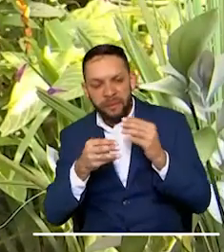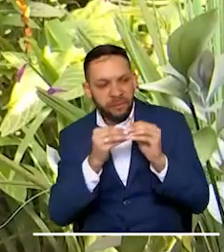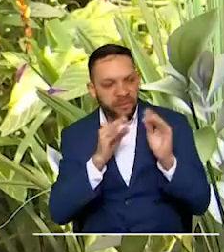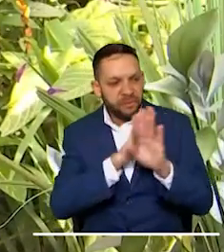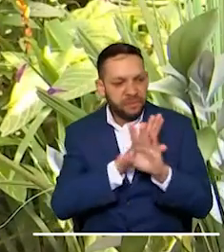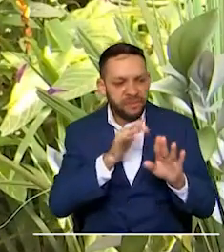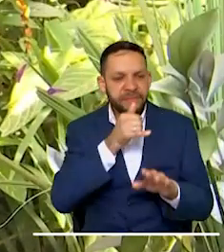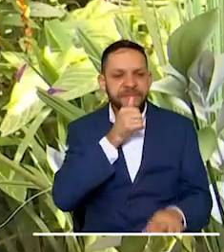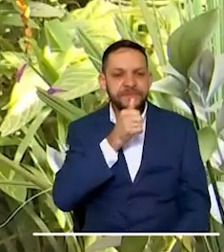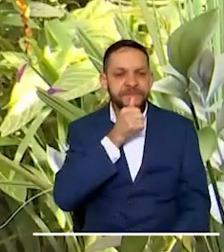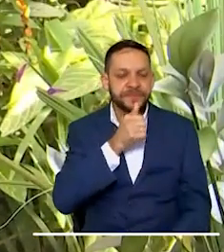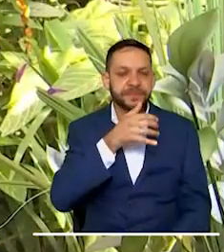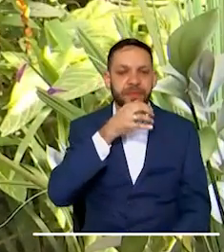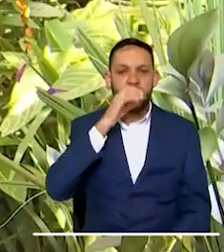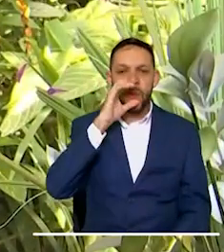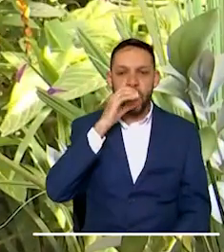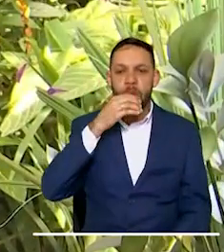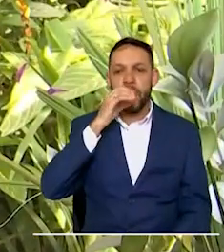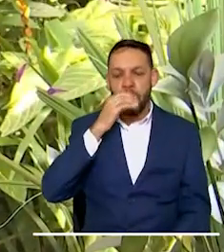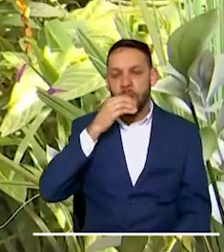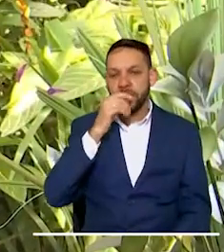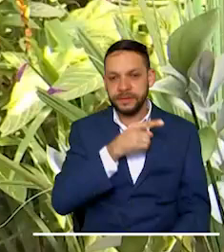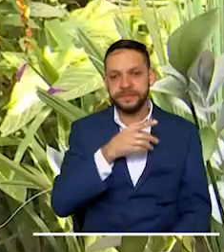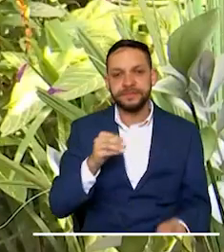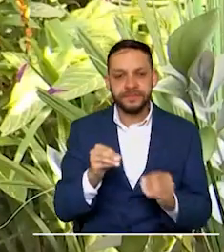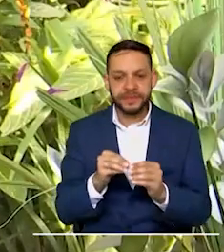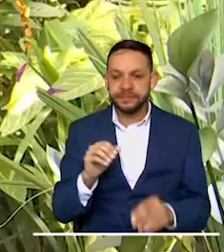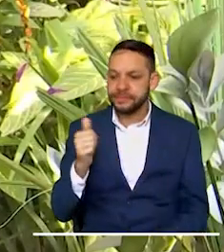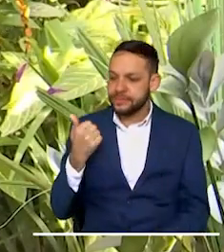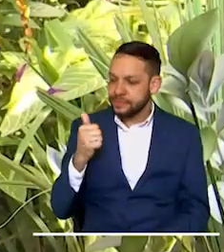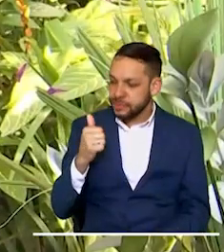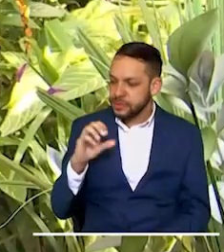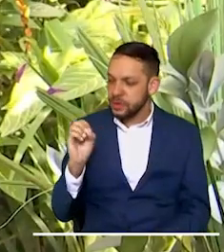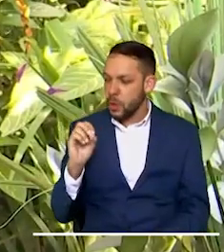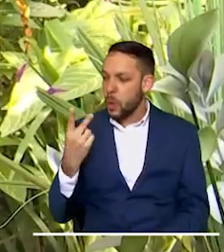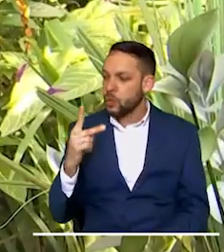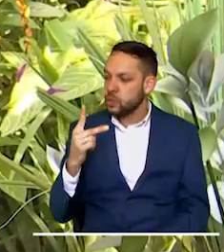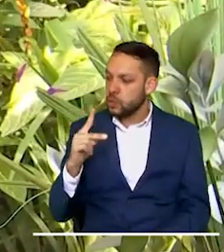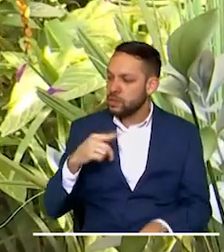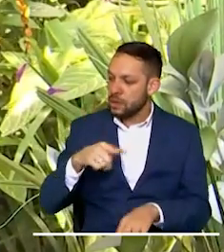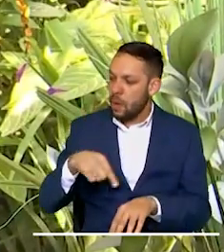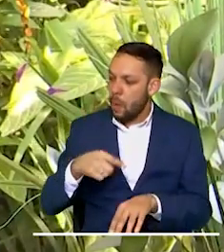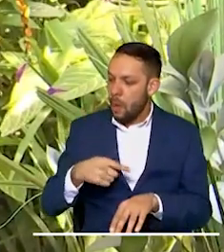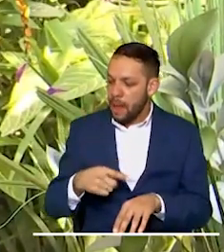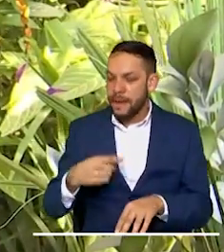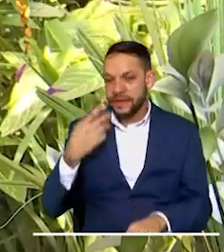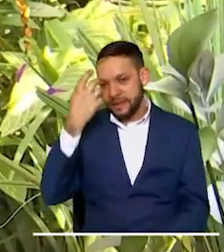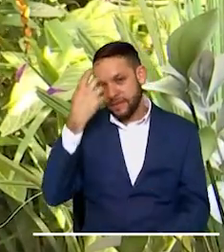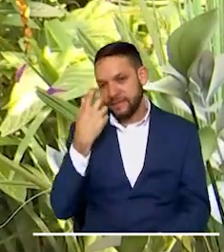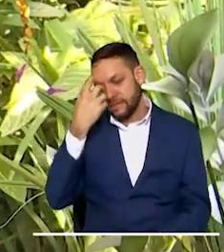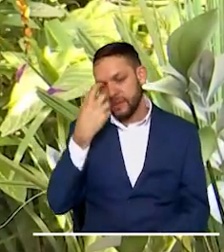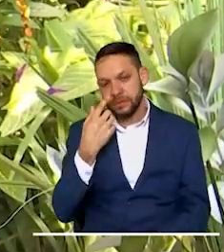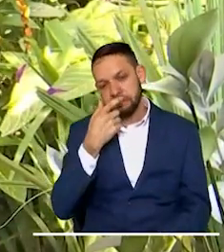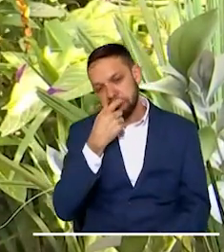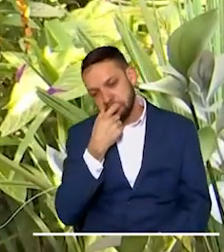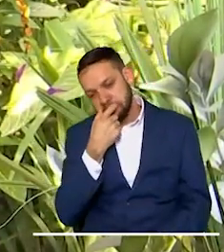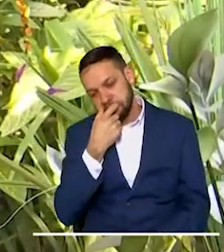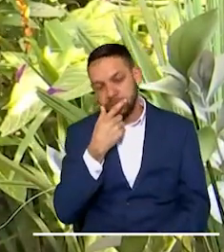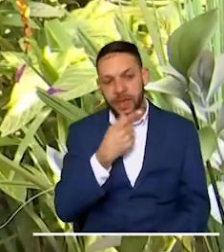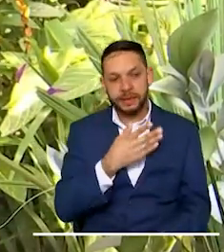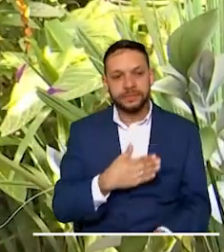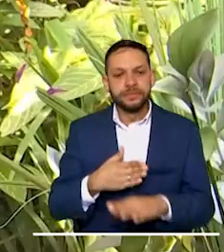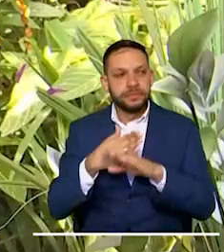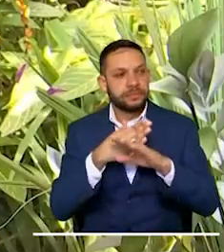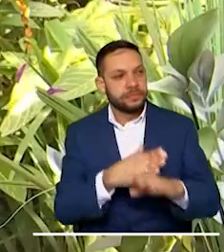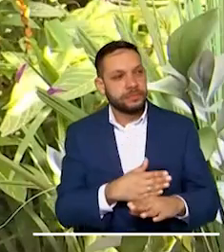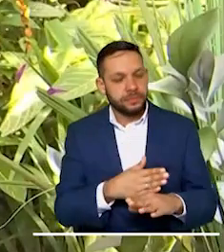las 7, 8 de la mañana, ya se nos cumple de 10 a 12 horas, el ayuno, se pueden tomar las muestras. Y así evitamos que el paciente, como dice el